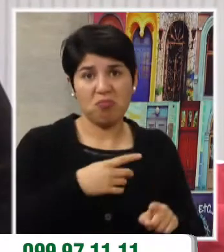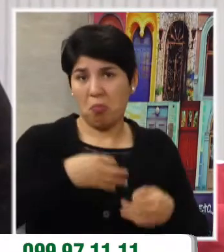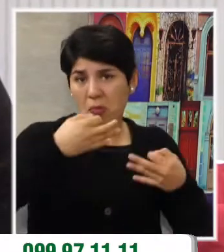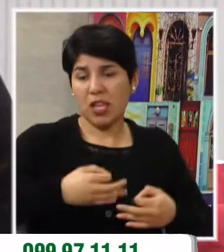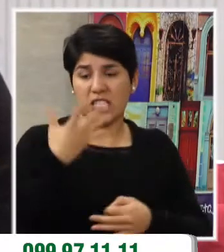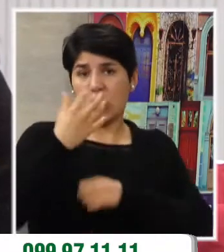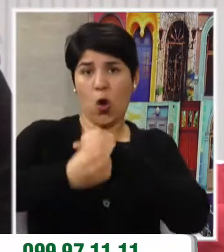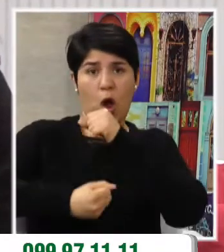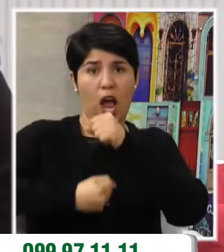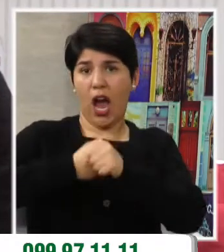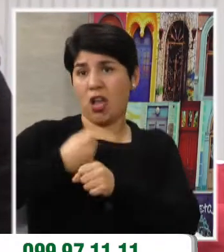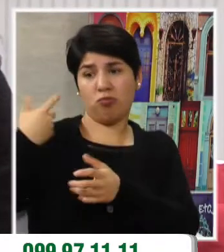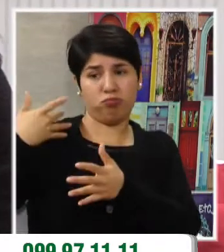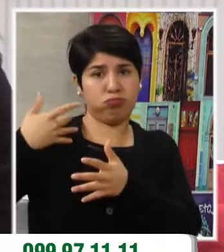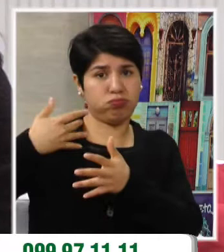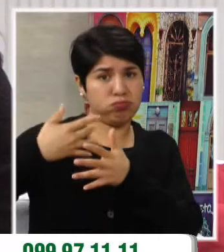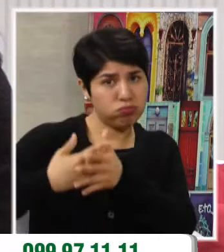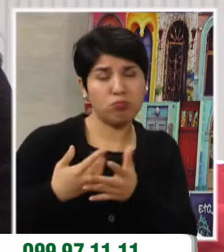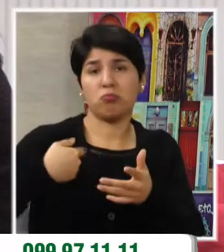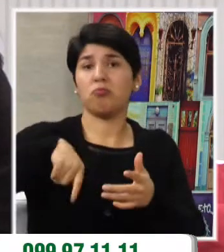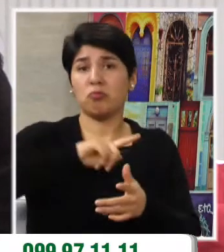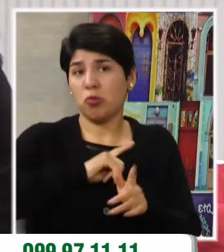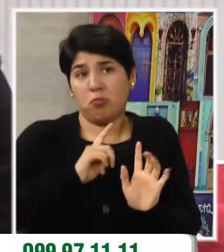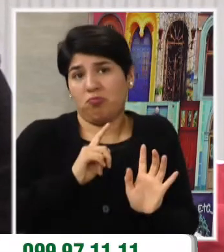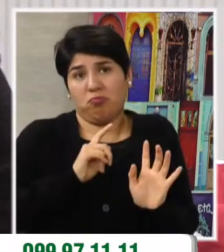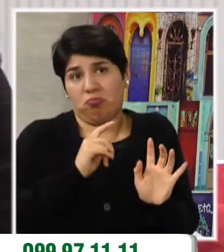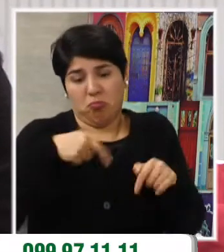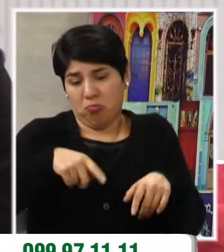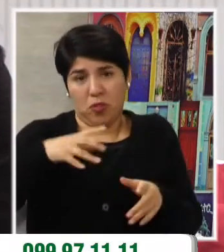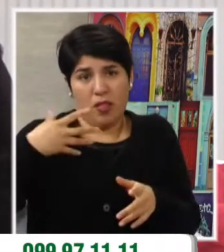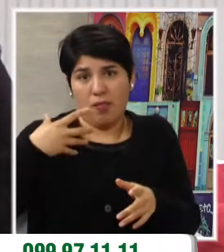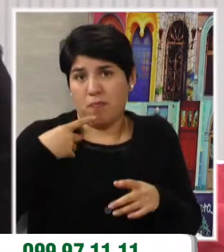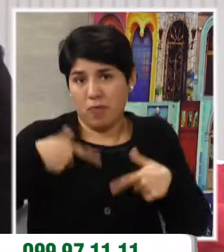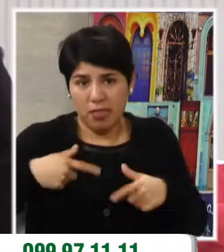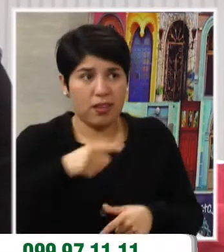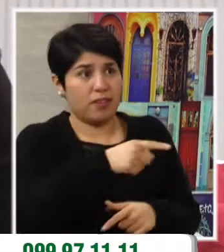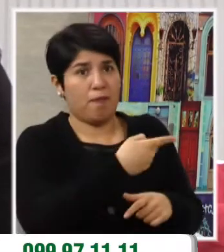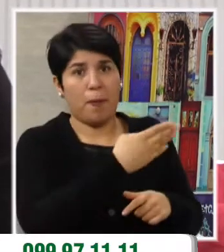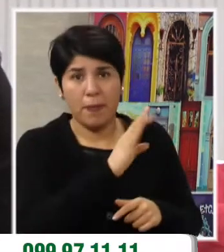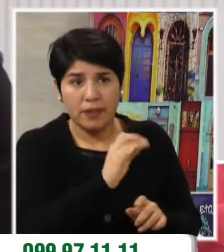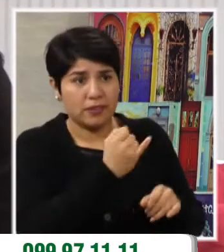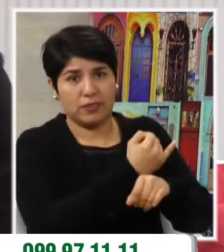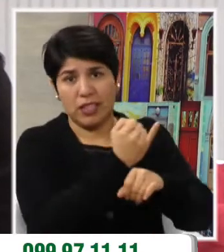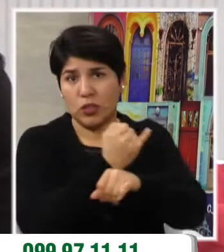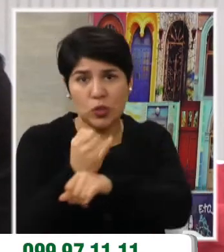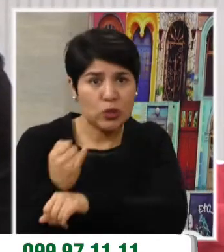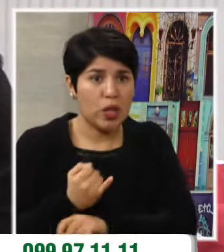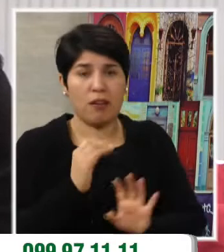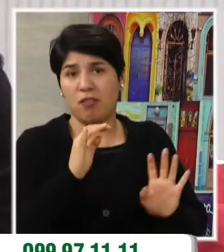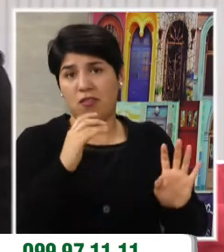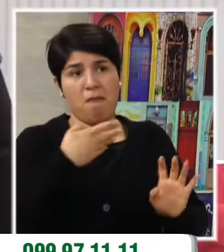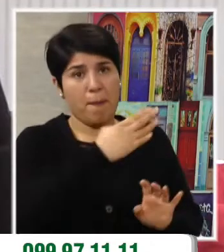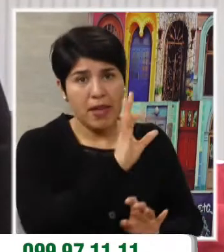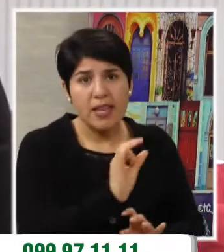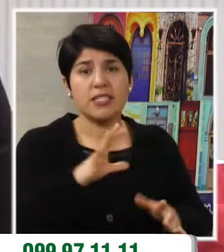cinco años con este interinstitucionalmente hemos articulado con todo esto es decir con